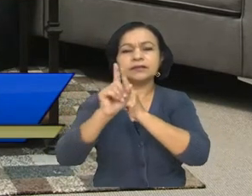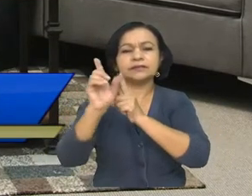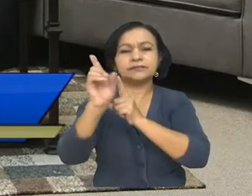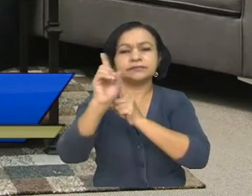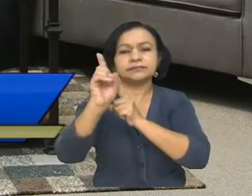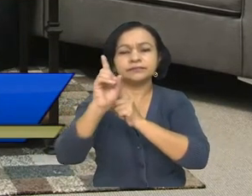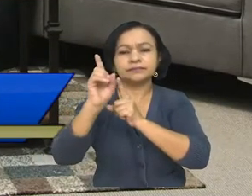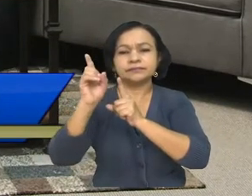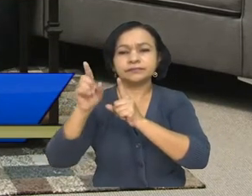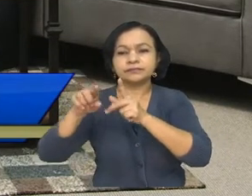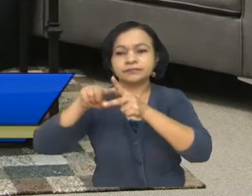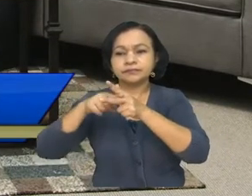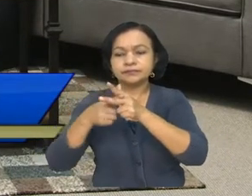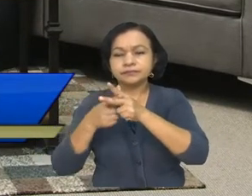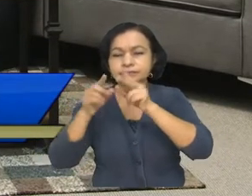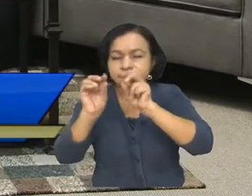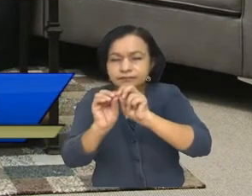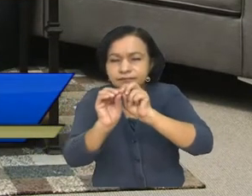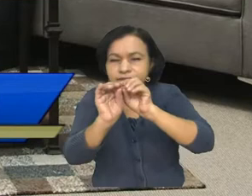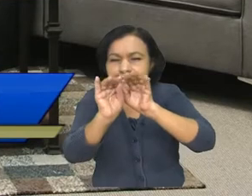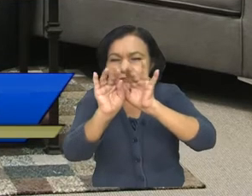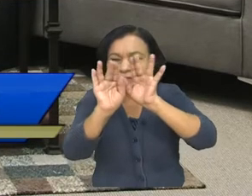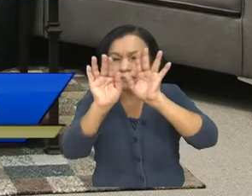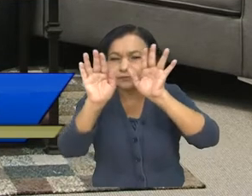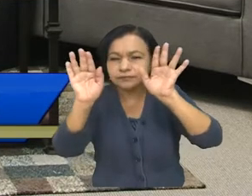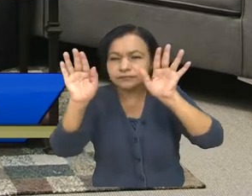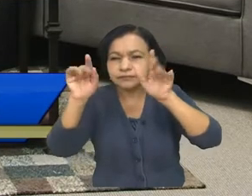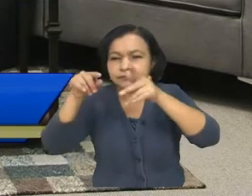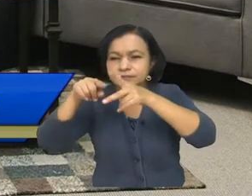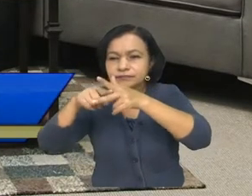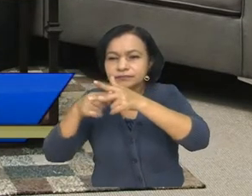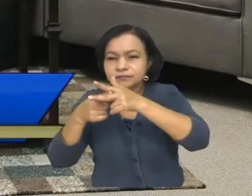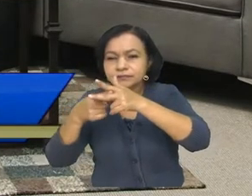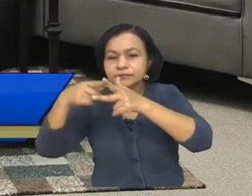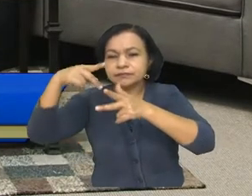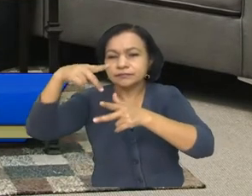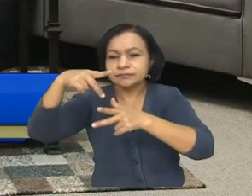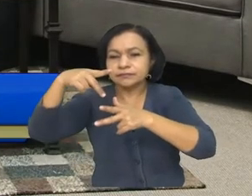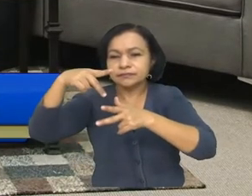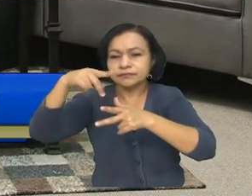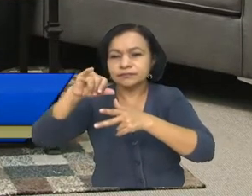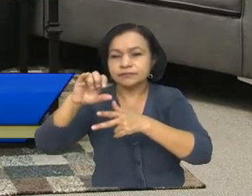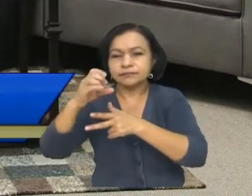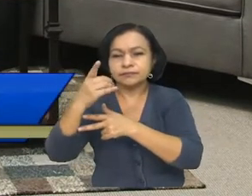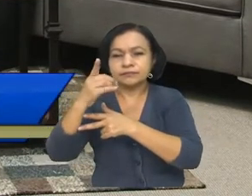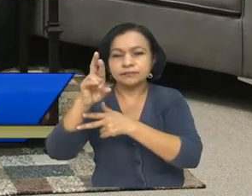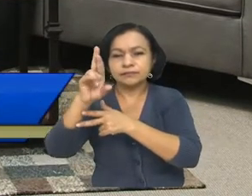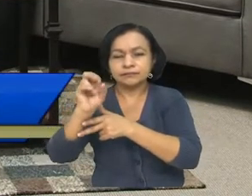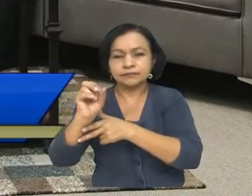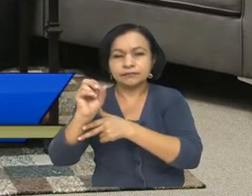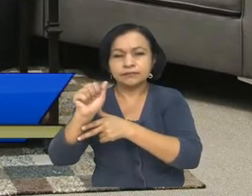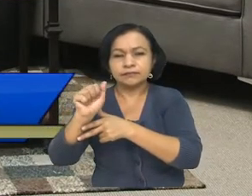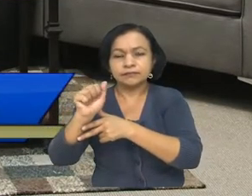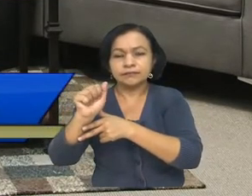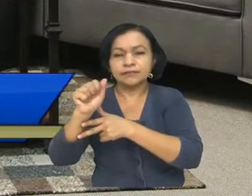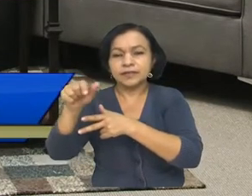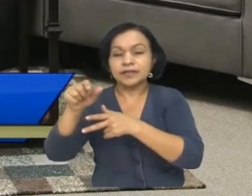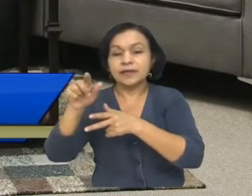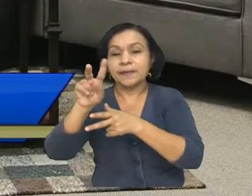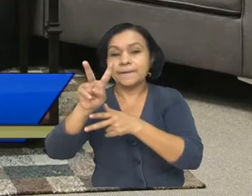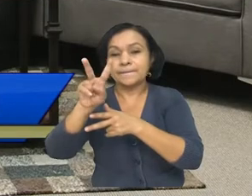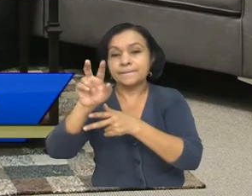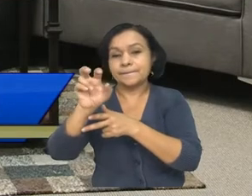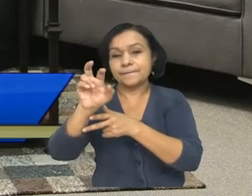ya entramos, ya amanece, y entramos a todo ese sector de Piedra Quemada, uh-huh, Veracruz, toda esa parte. Y